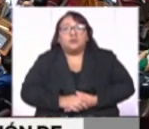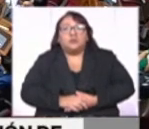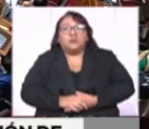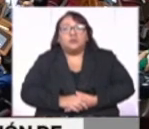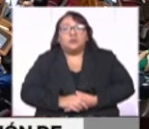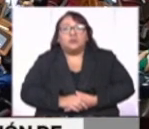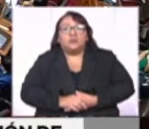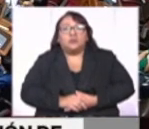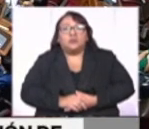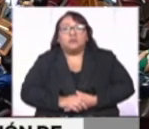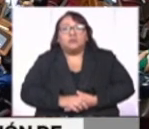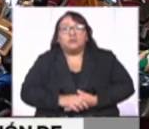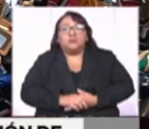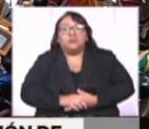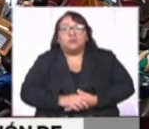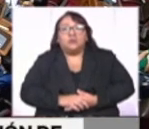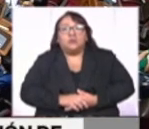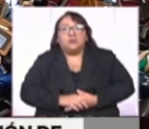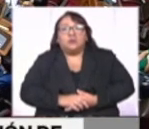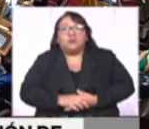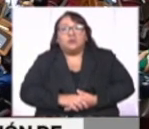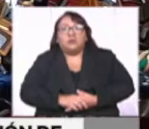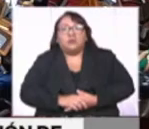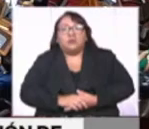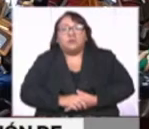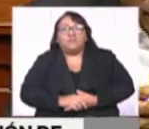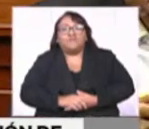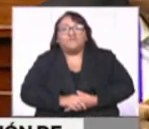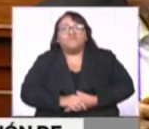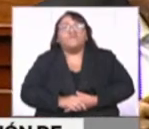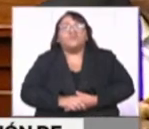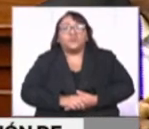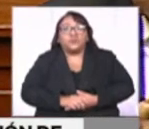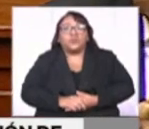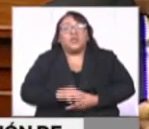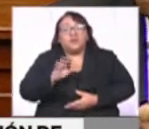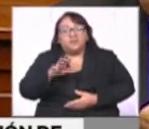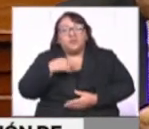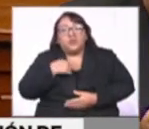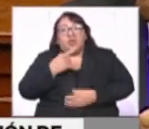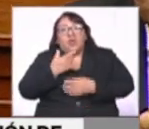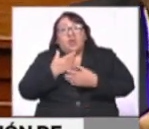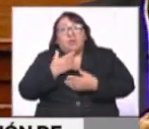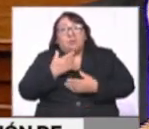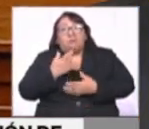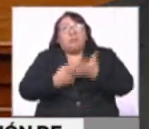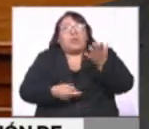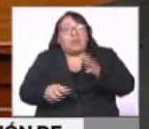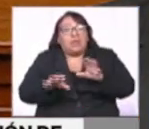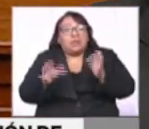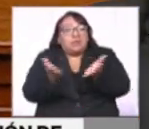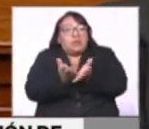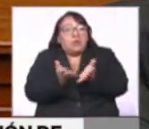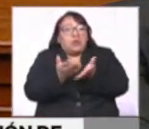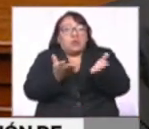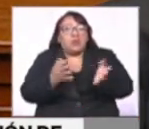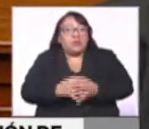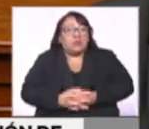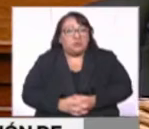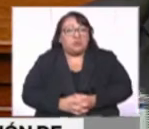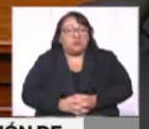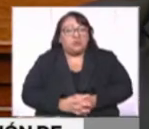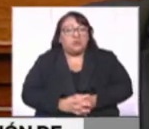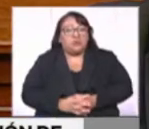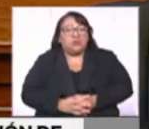vale crear escuelas si la policía no tiene línea de carrera. Acabo de ver un video donde 2 policías no pueden reducir a un civil que